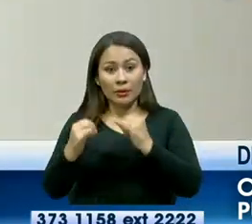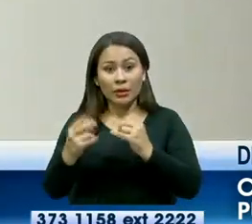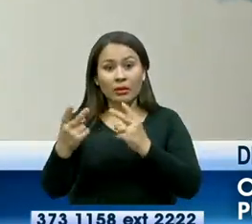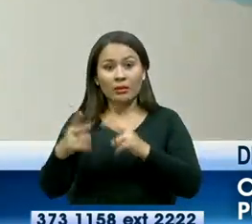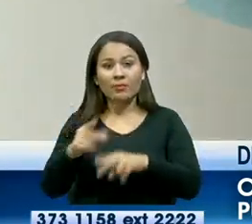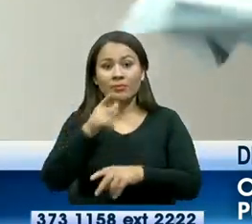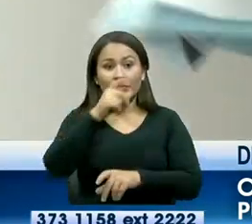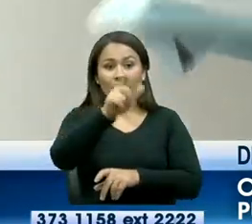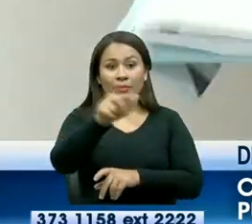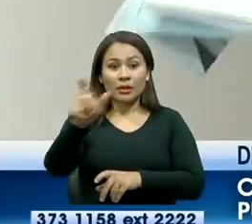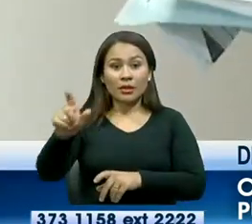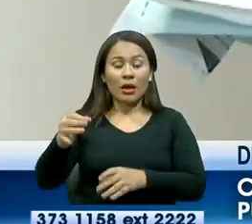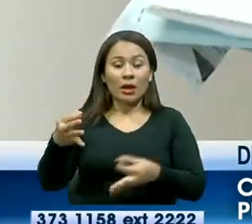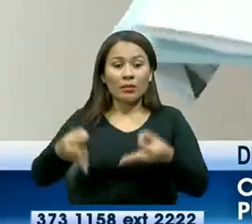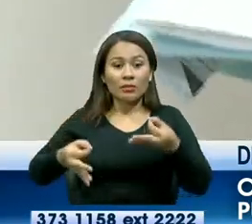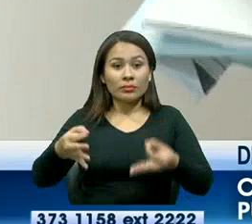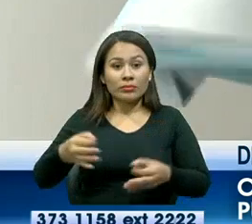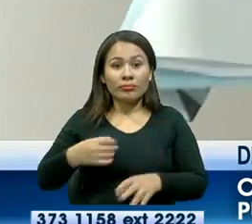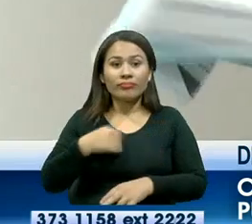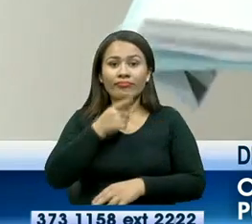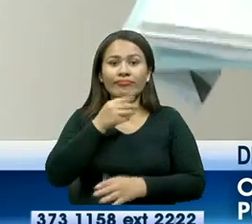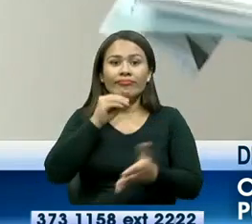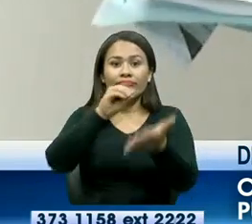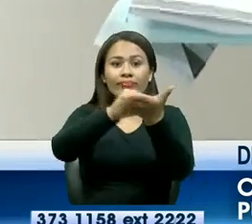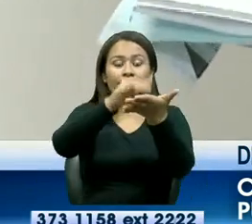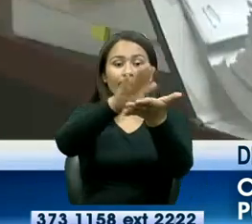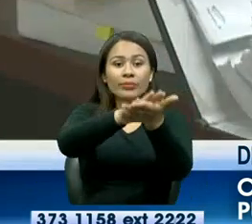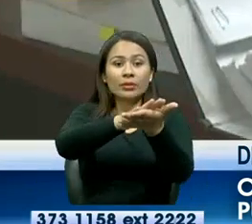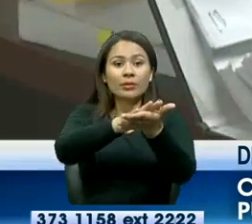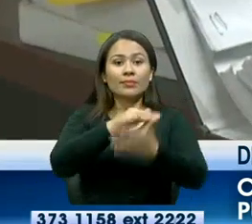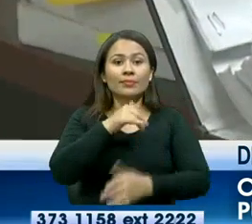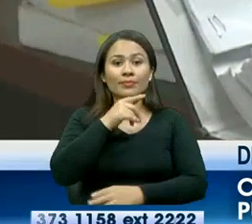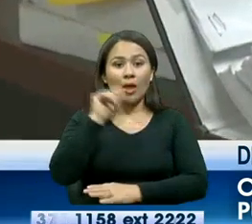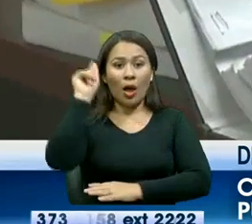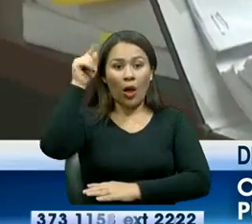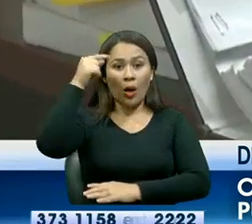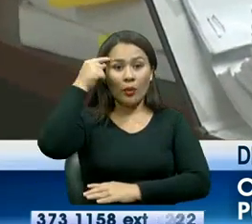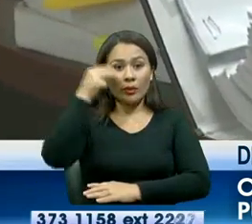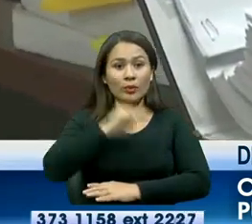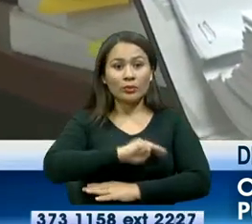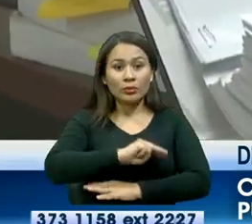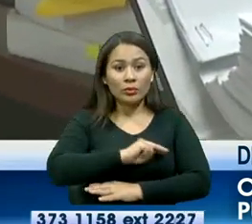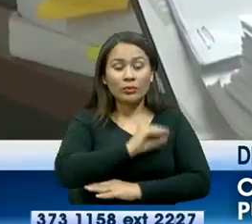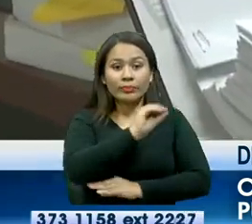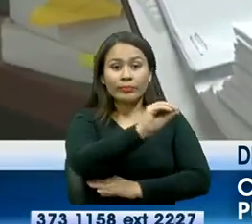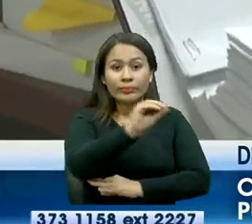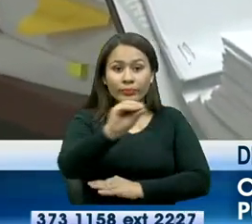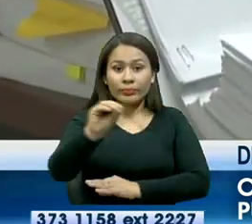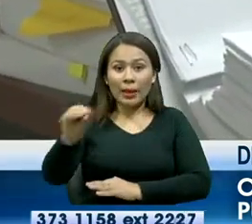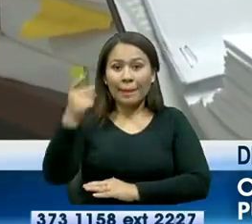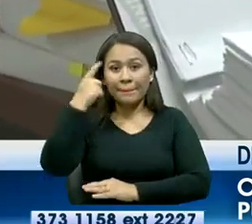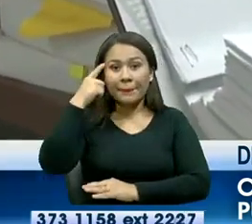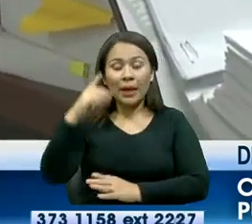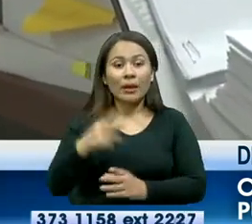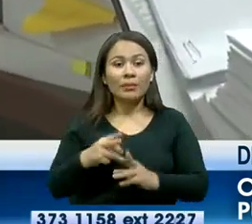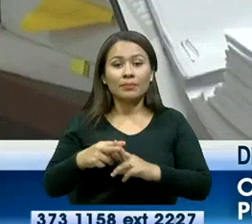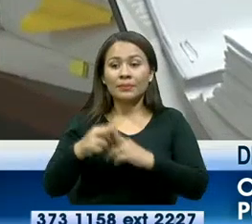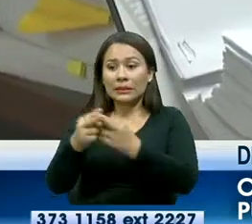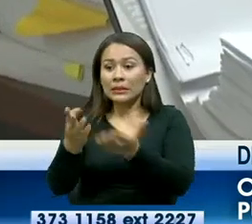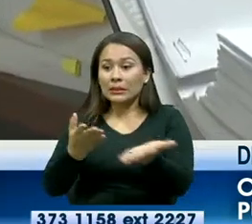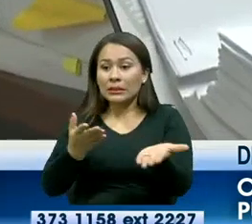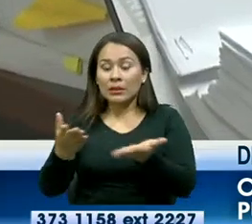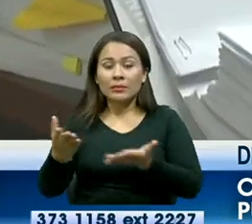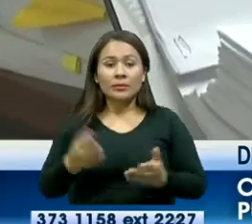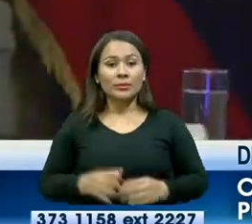las personas jurídicas creadas por acto normativo de los gobiernos autónomos descentralizados para la prestación de